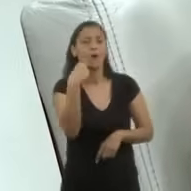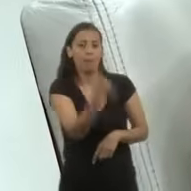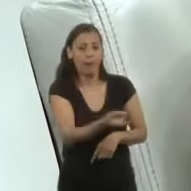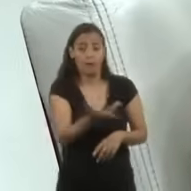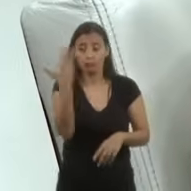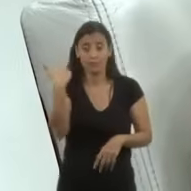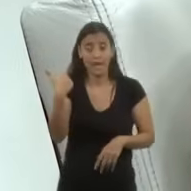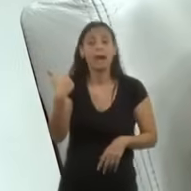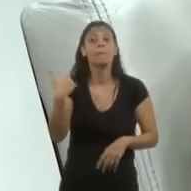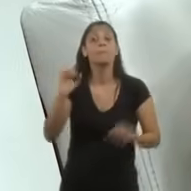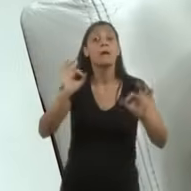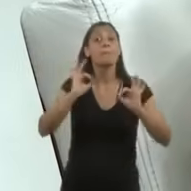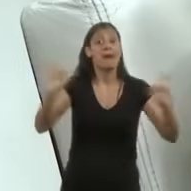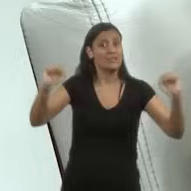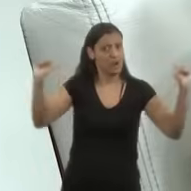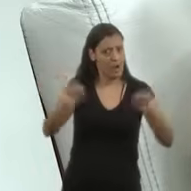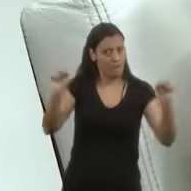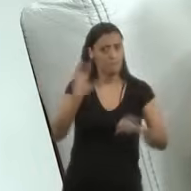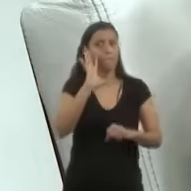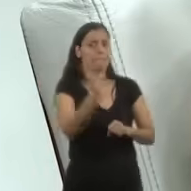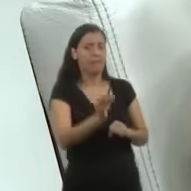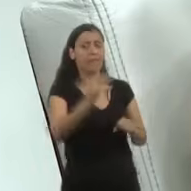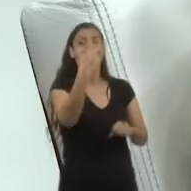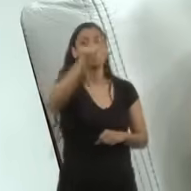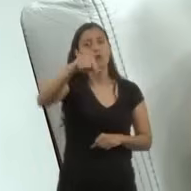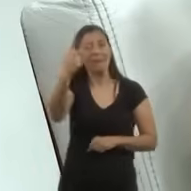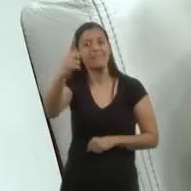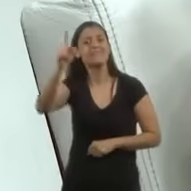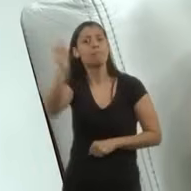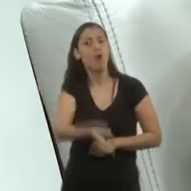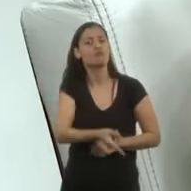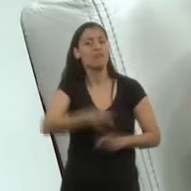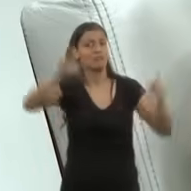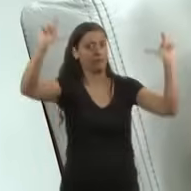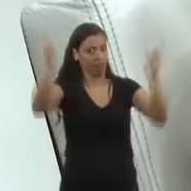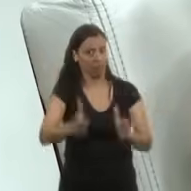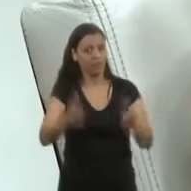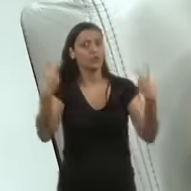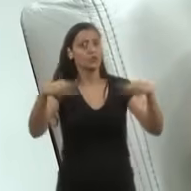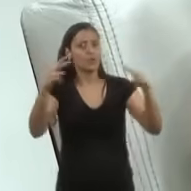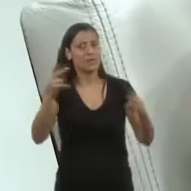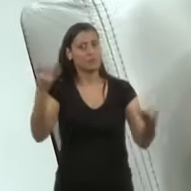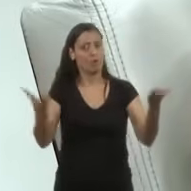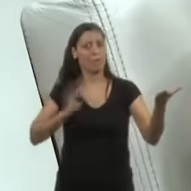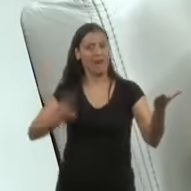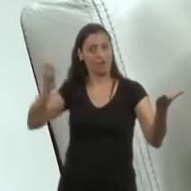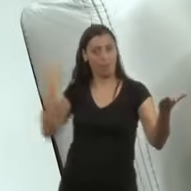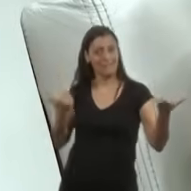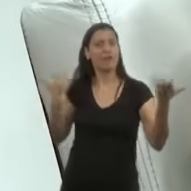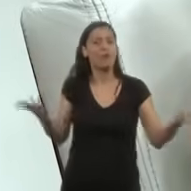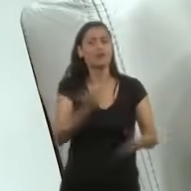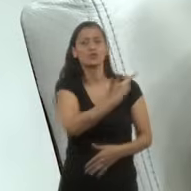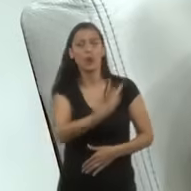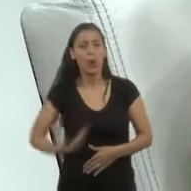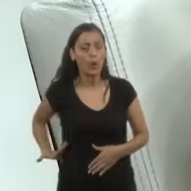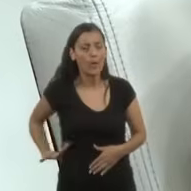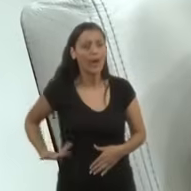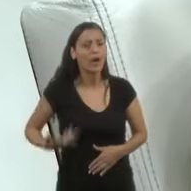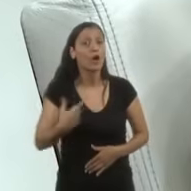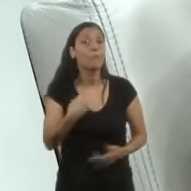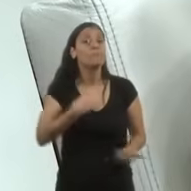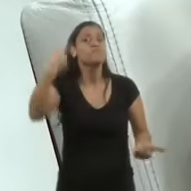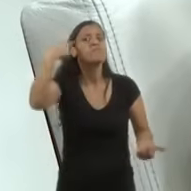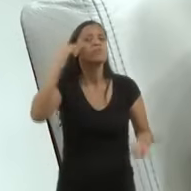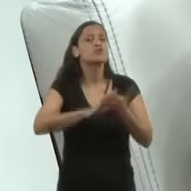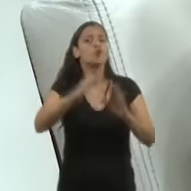las vacaciones de invierno se vio una caída en el turismo del 3,3 por respecto al año pasado quería preguntarle cómo plantea el gobierno el verano si